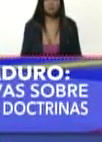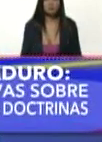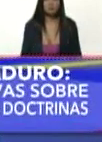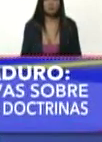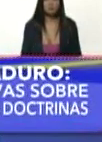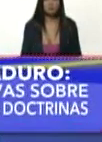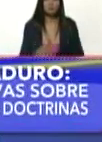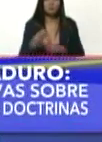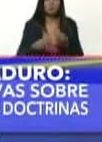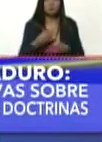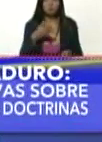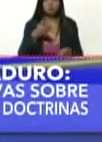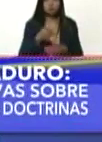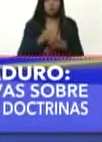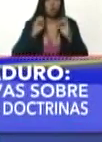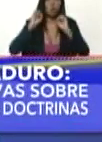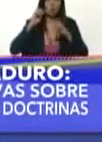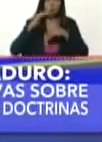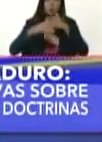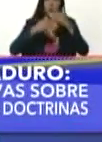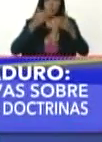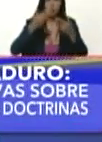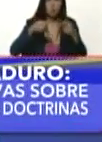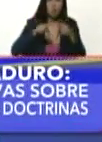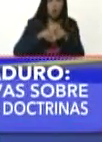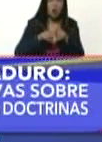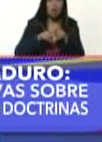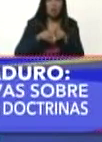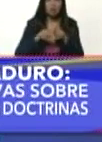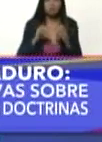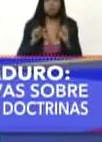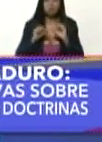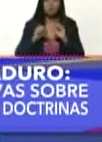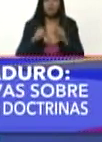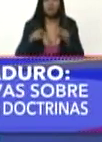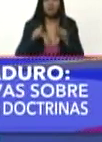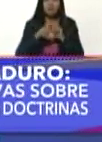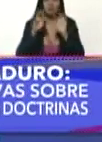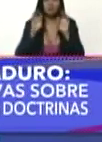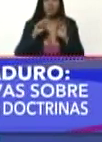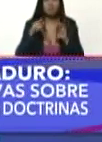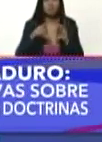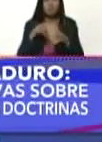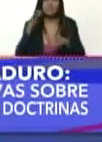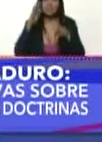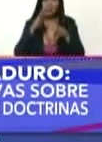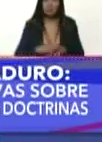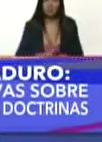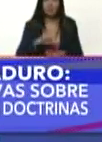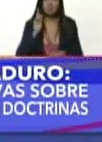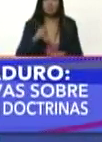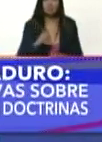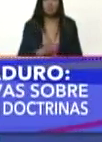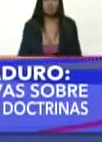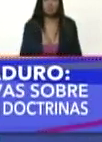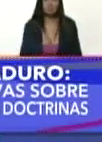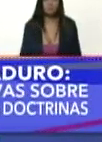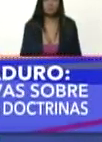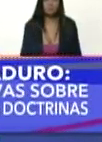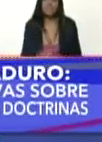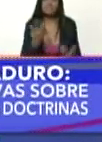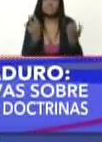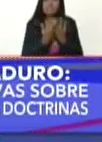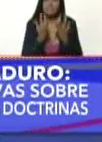¿Y cómo hemos ido logrando, por fases, neutralizar y derrotar esta